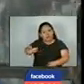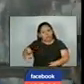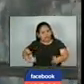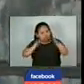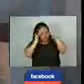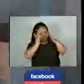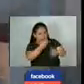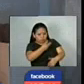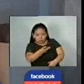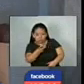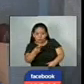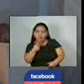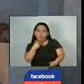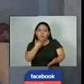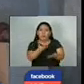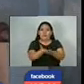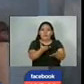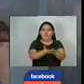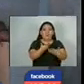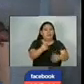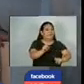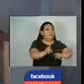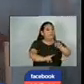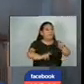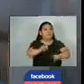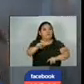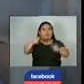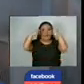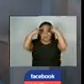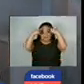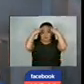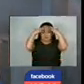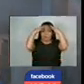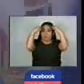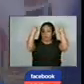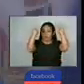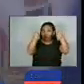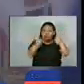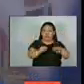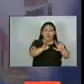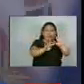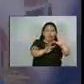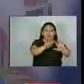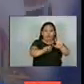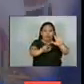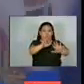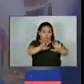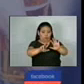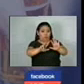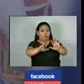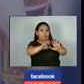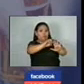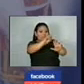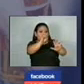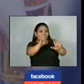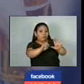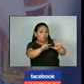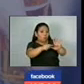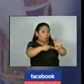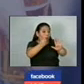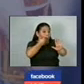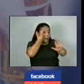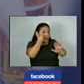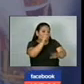Datos que refuerzan los resultados de la Encuesta Nacional de Salud Mental, que revela que el 9.8 por ciento de